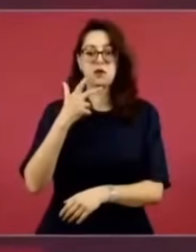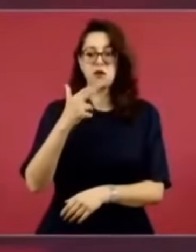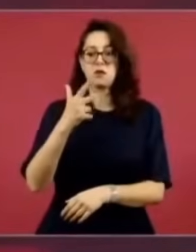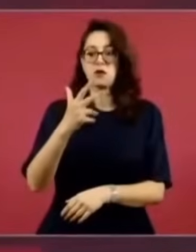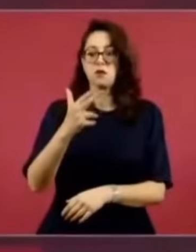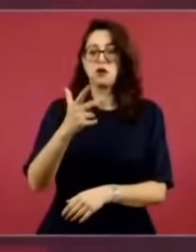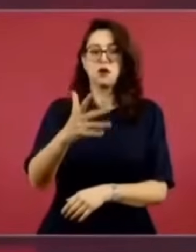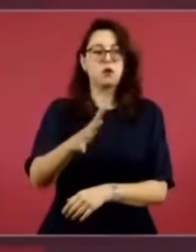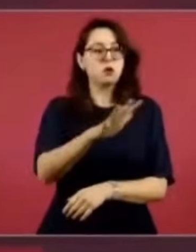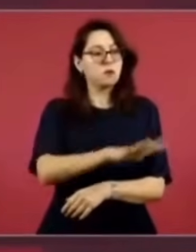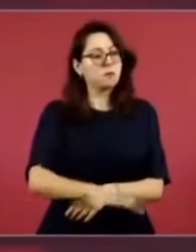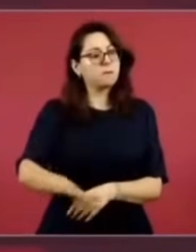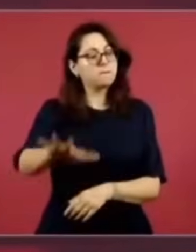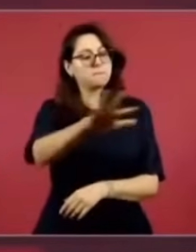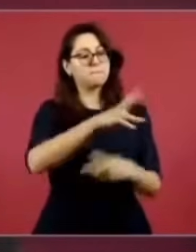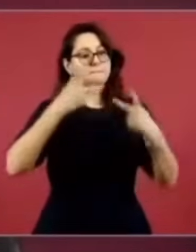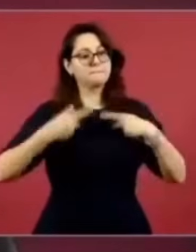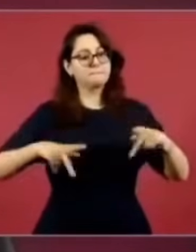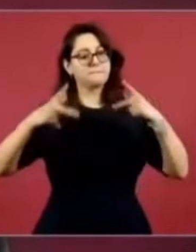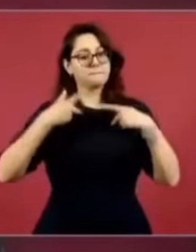a el pueblo,